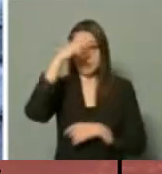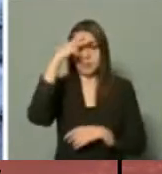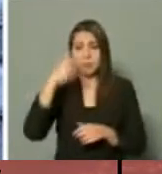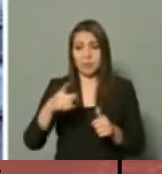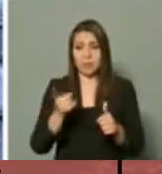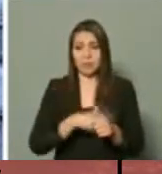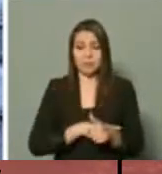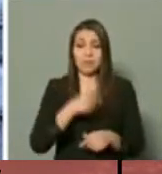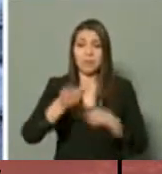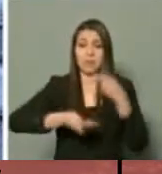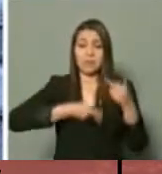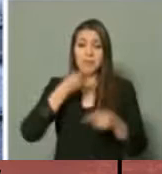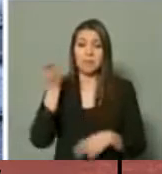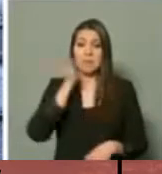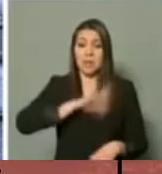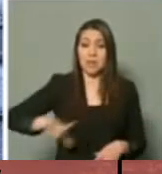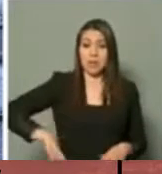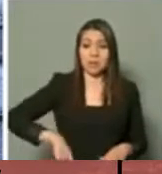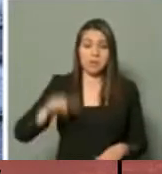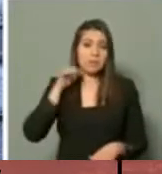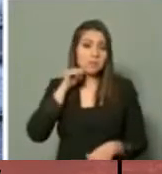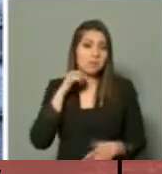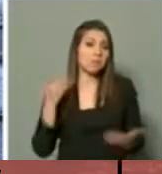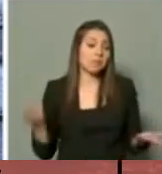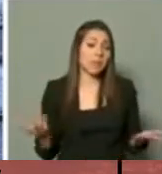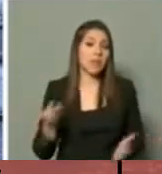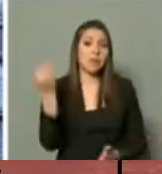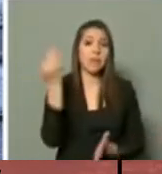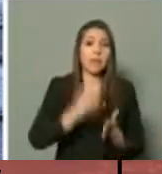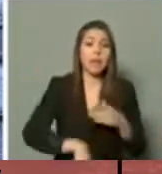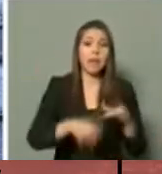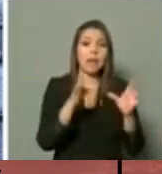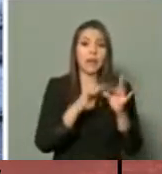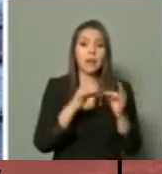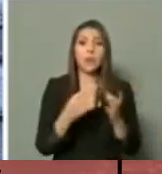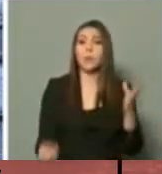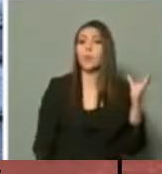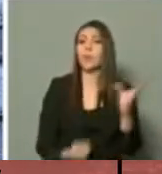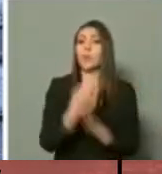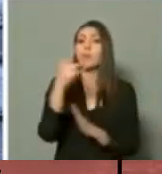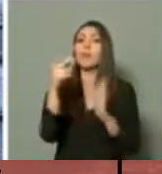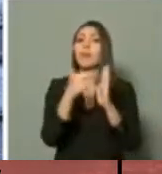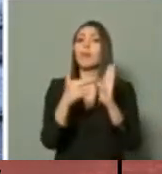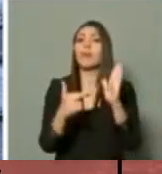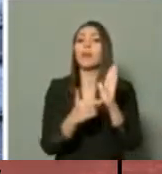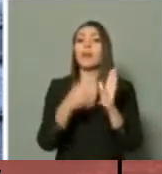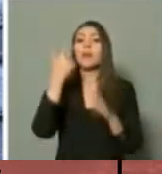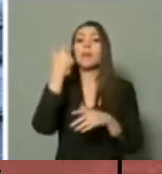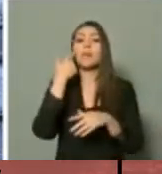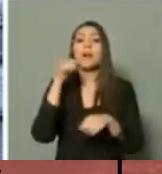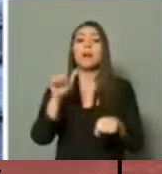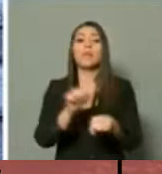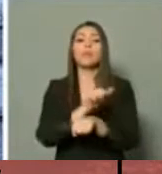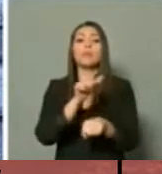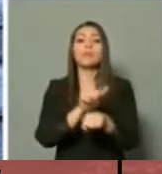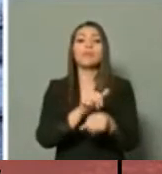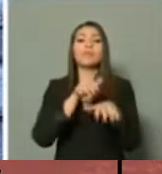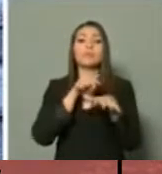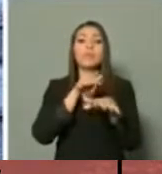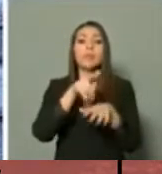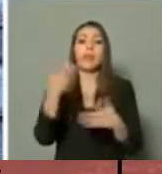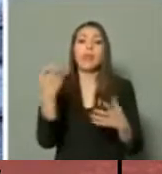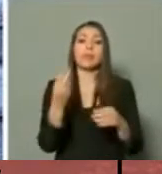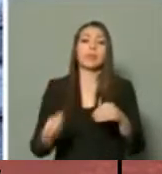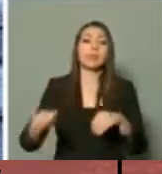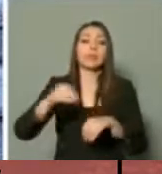gobierno en Azcapotzalco, pero no le he oído mencionar el nuevo reglamento de tránsito que puso Miguel Ángel Mancera para financiar